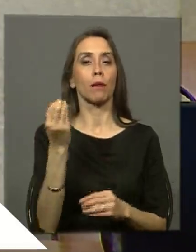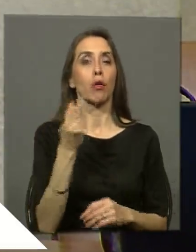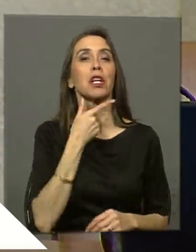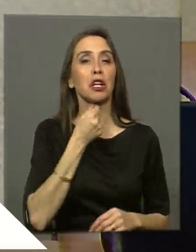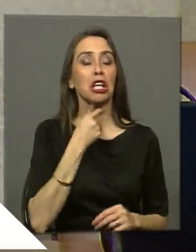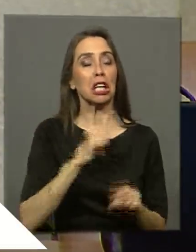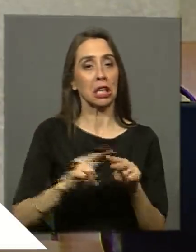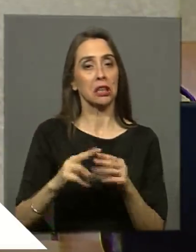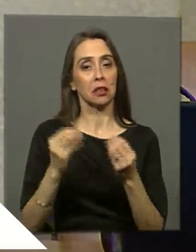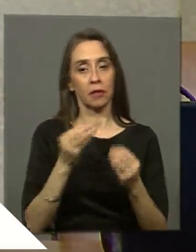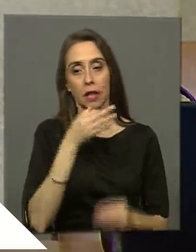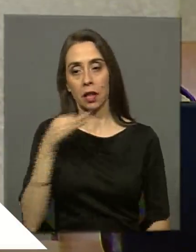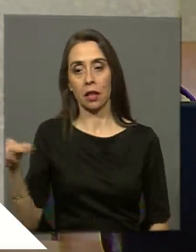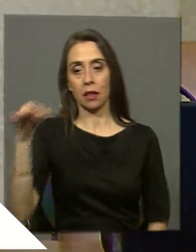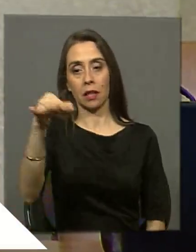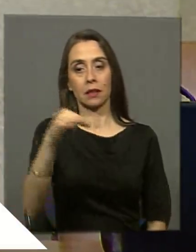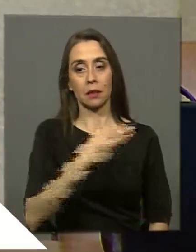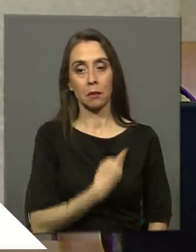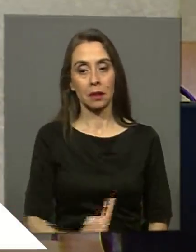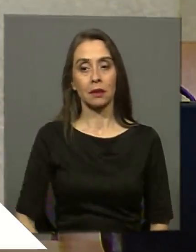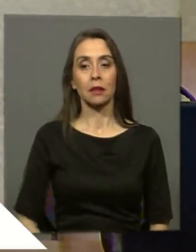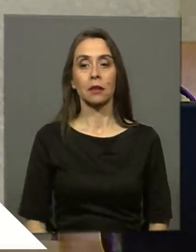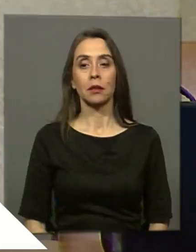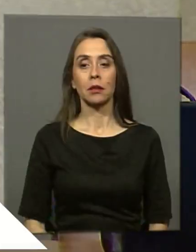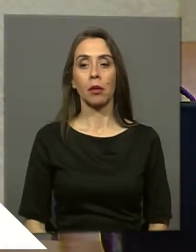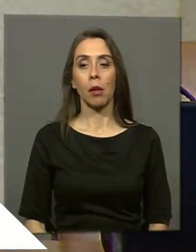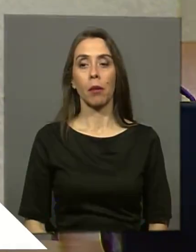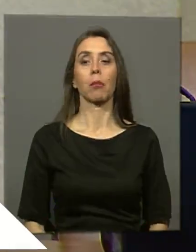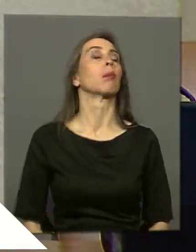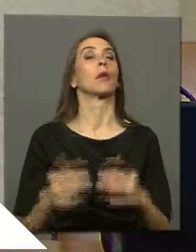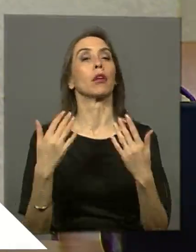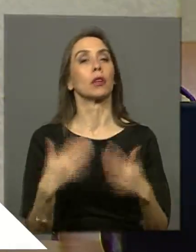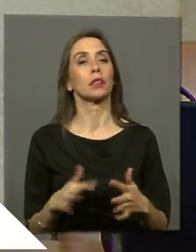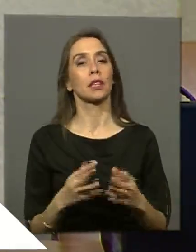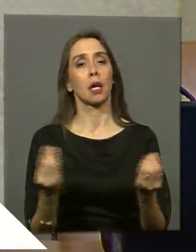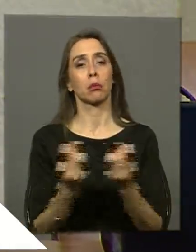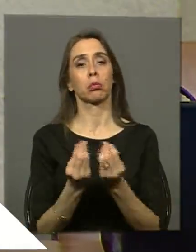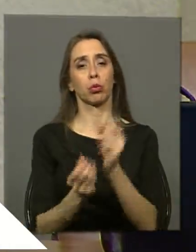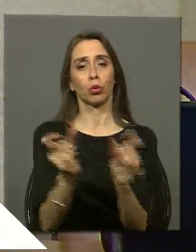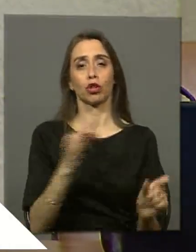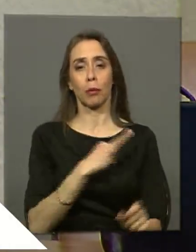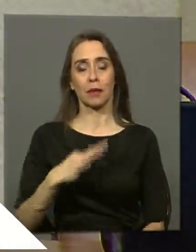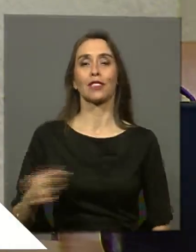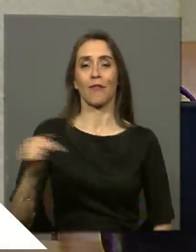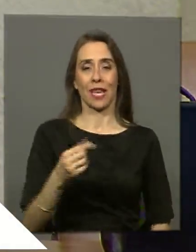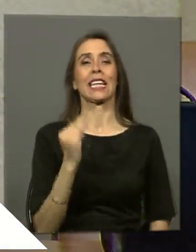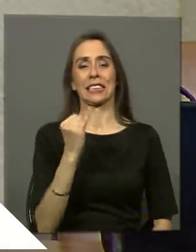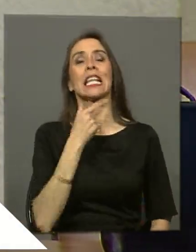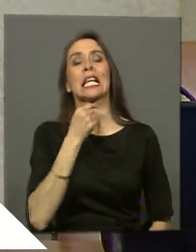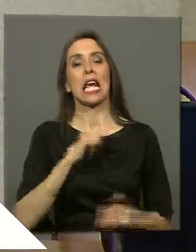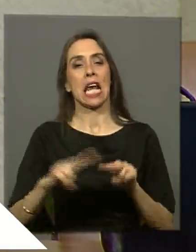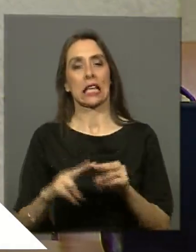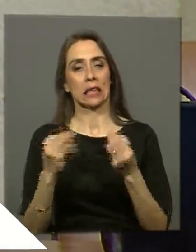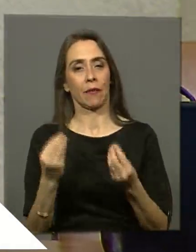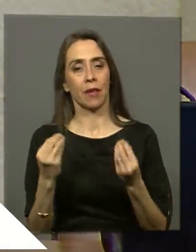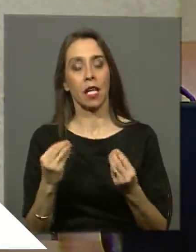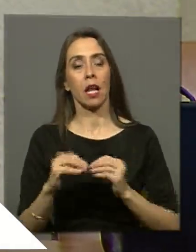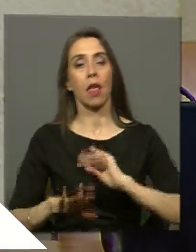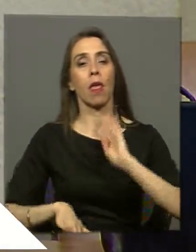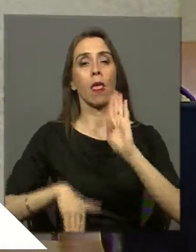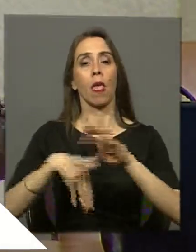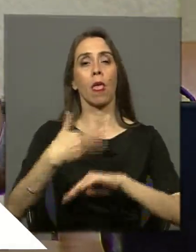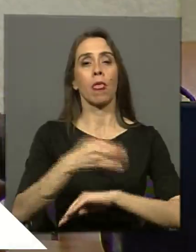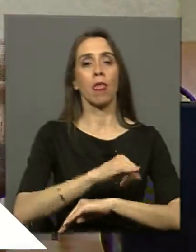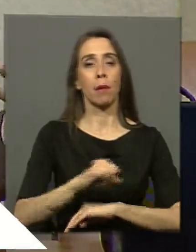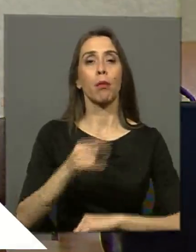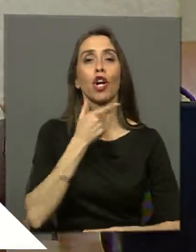intenciones por su intermedio pero sabe hemos estado llenos de ministros de buenas intenciones pero que posteriormente